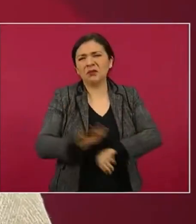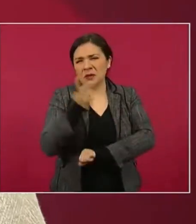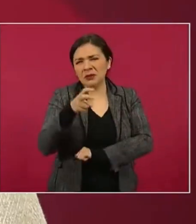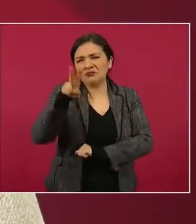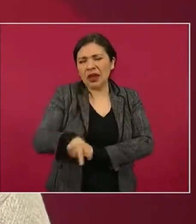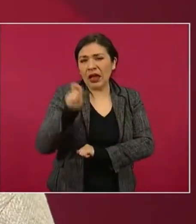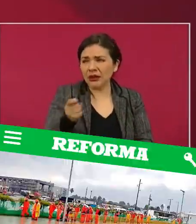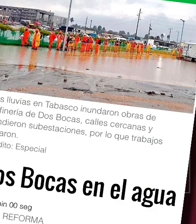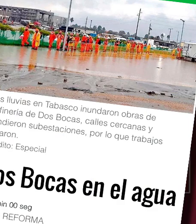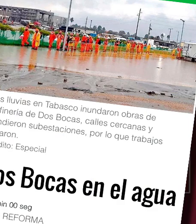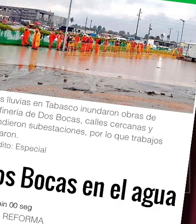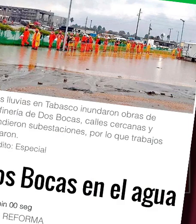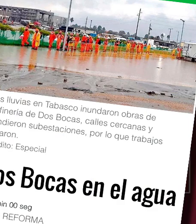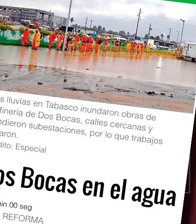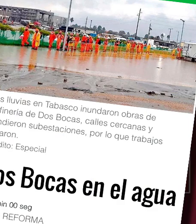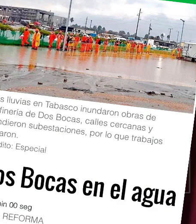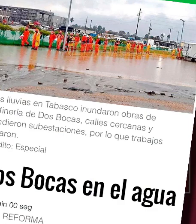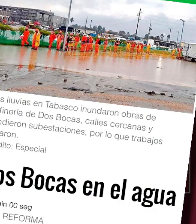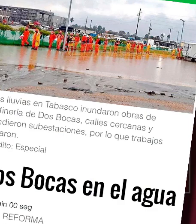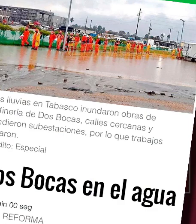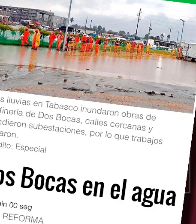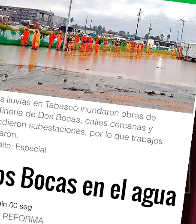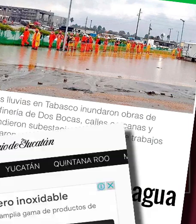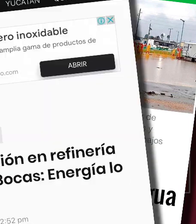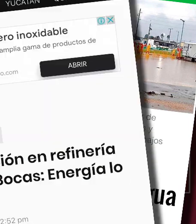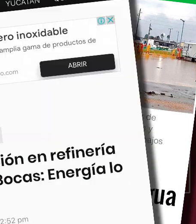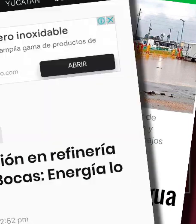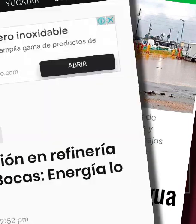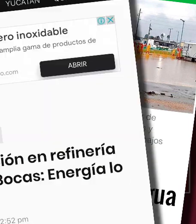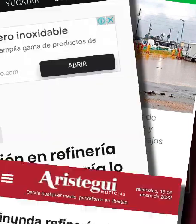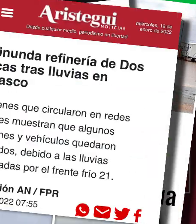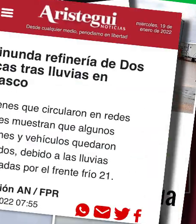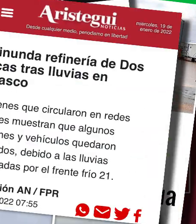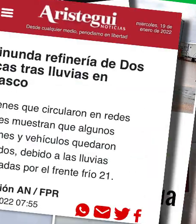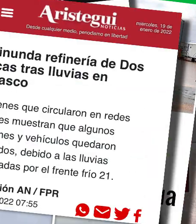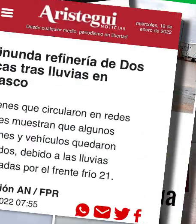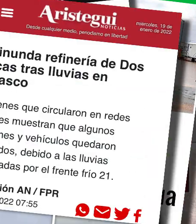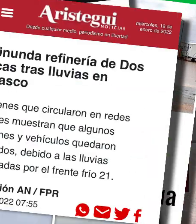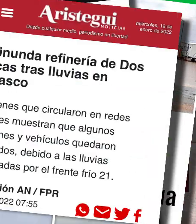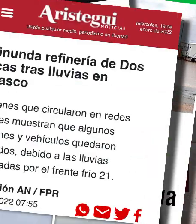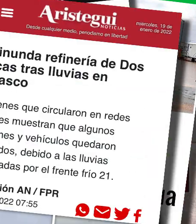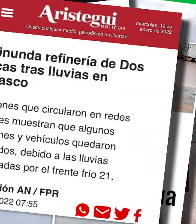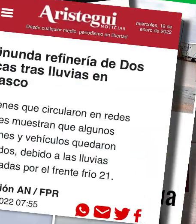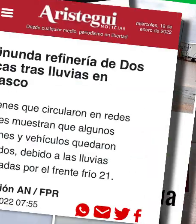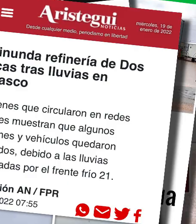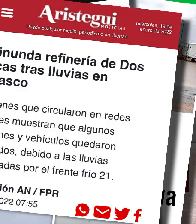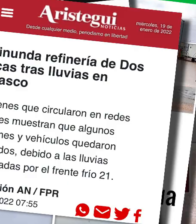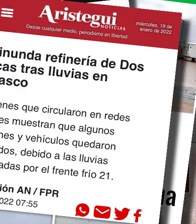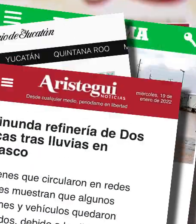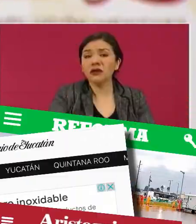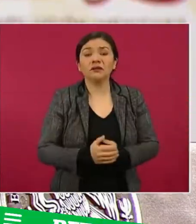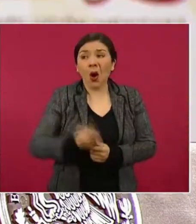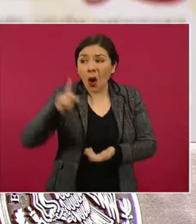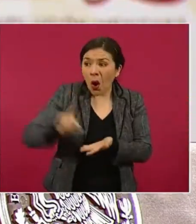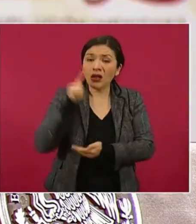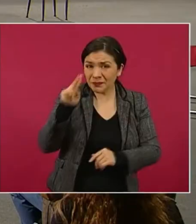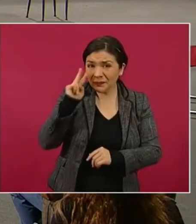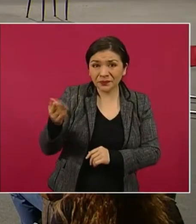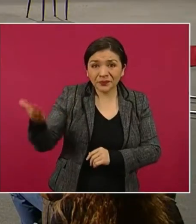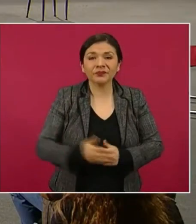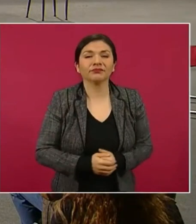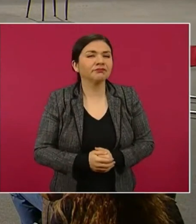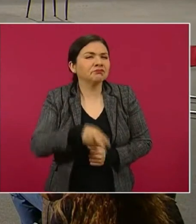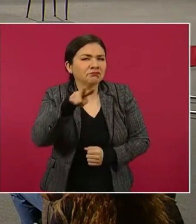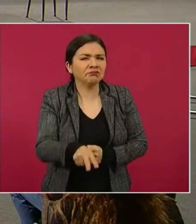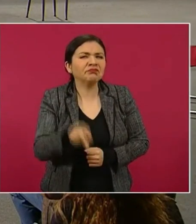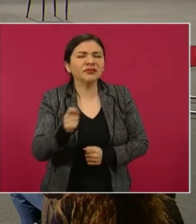semana pasada el periódico Reforma, la revista Proceso, el diario de Yucatán, entre otros, publicaron fotografías sobre la supuesta nueva inundación de la refinería. En